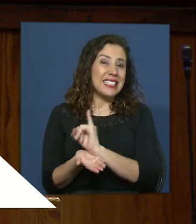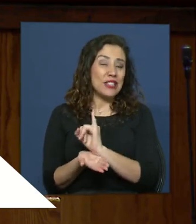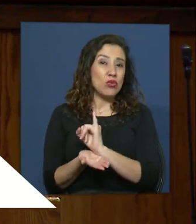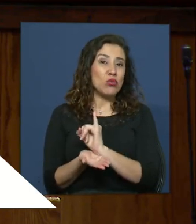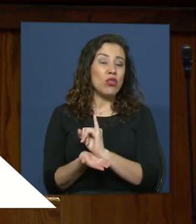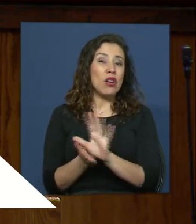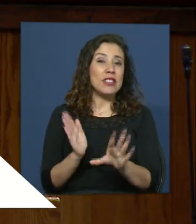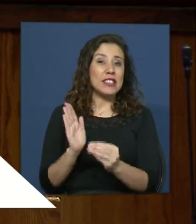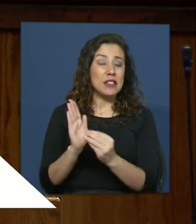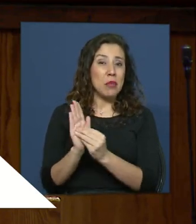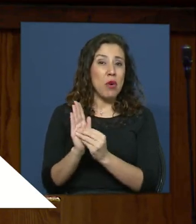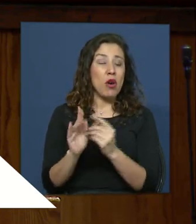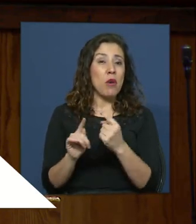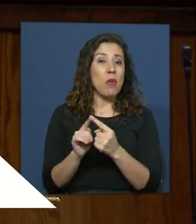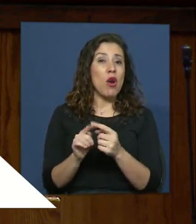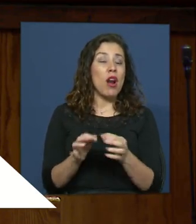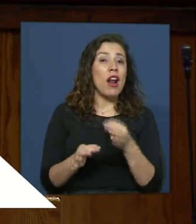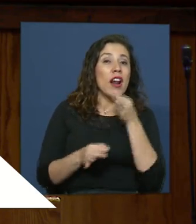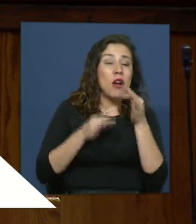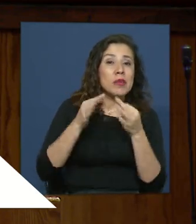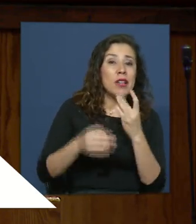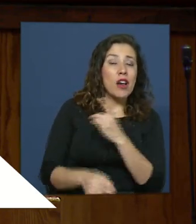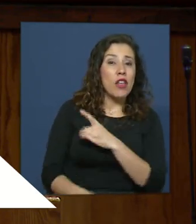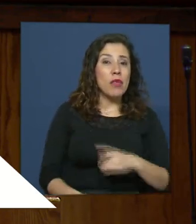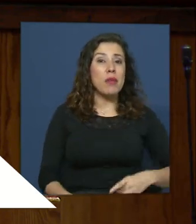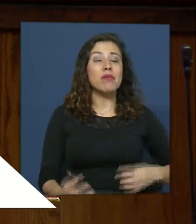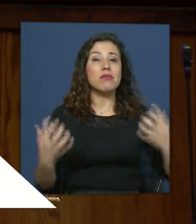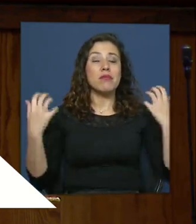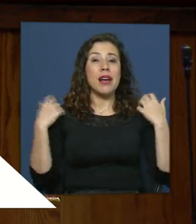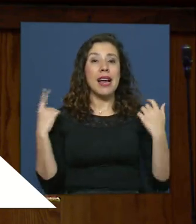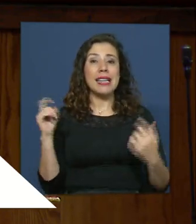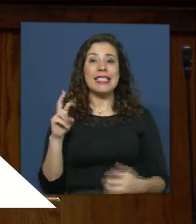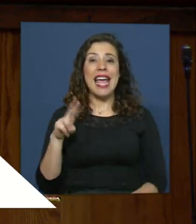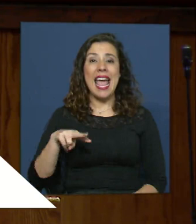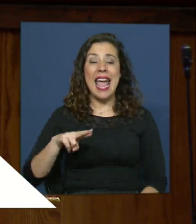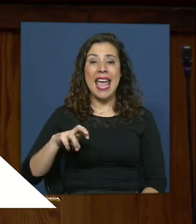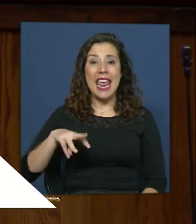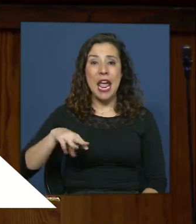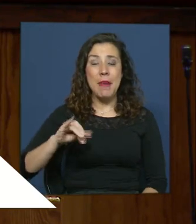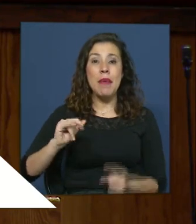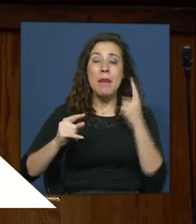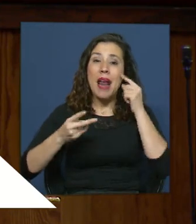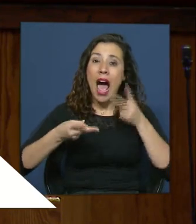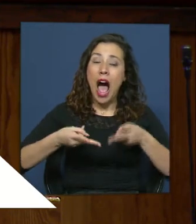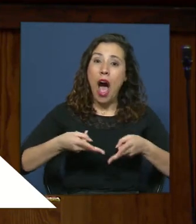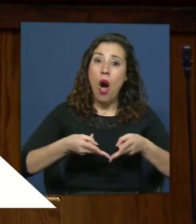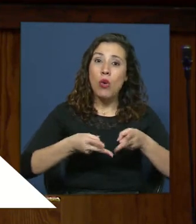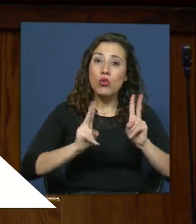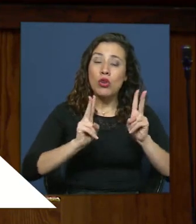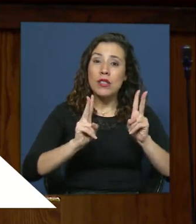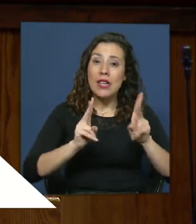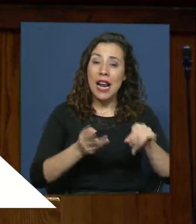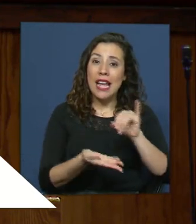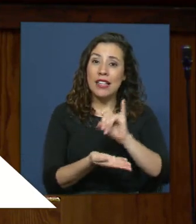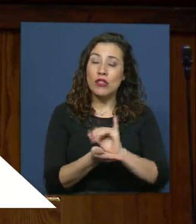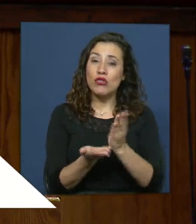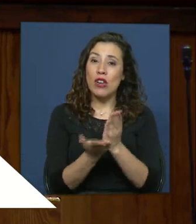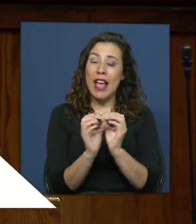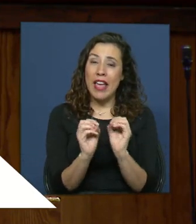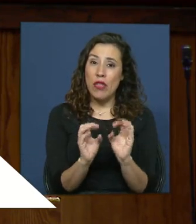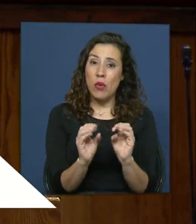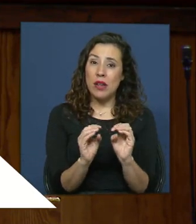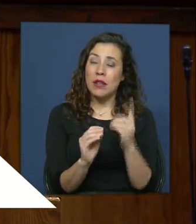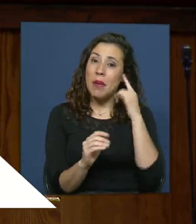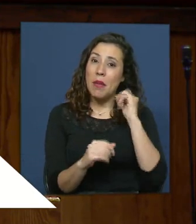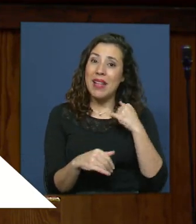por indicación parlamentaria, que la facultad del Seremi de Educación para autorizar a la entidad individual educacional